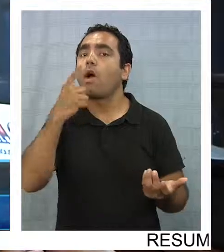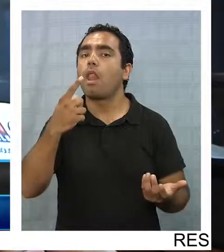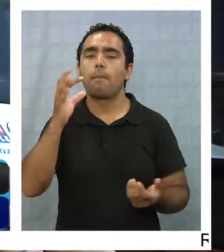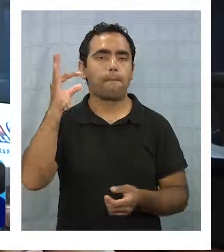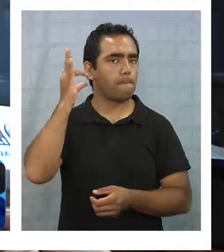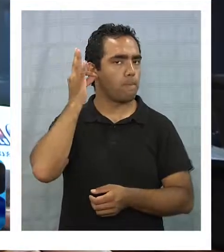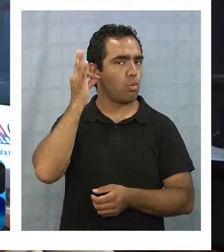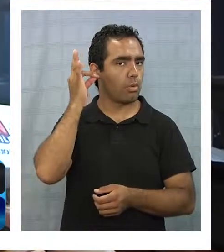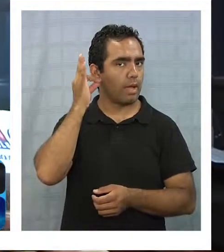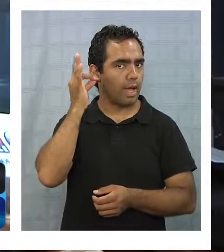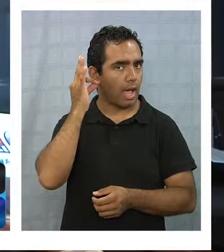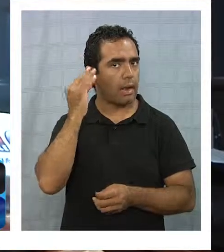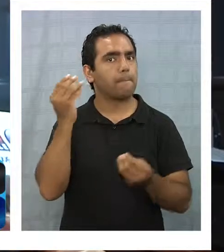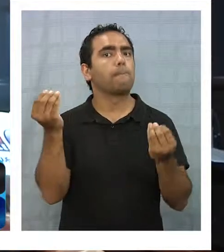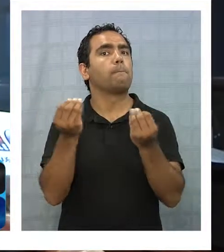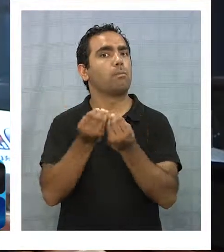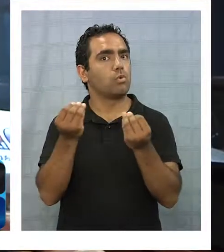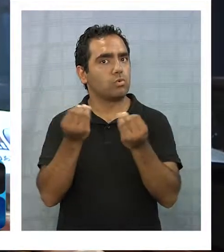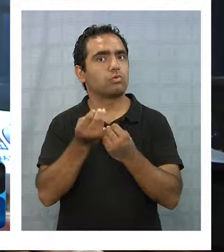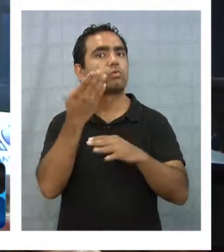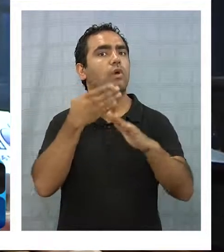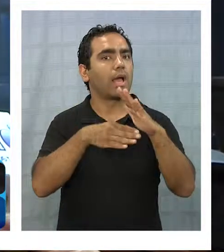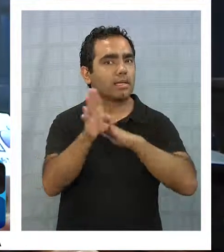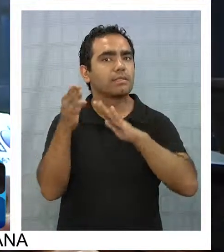encontrando más empleo en la región.